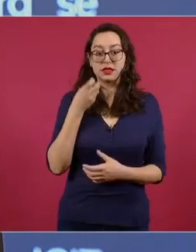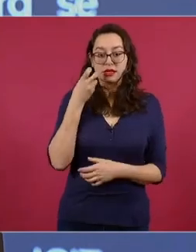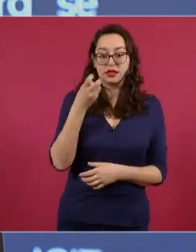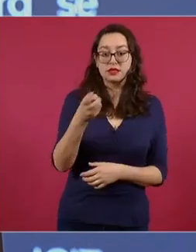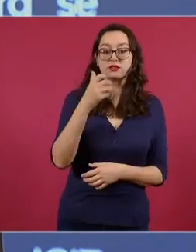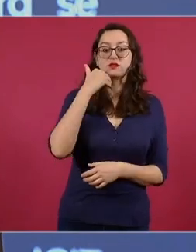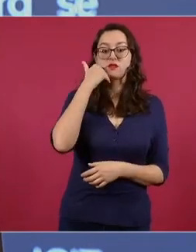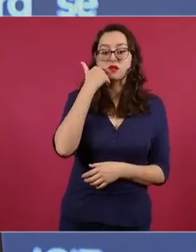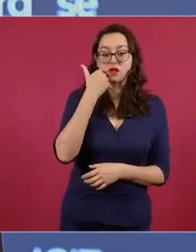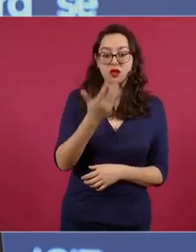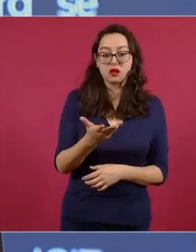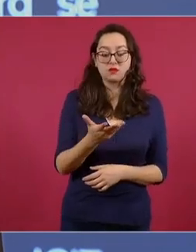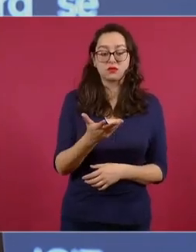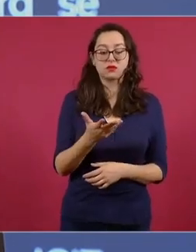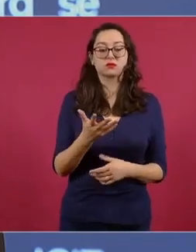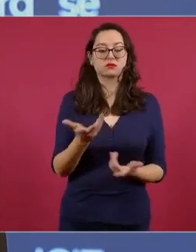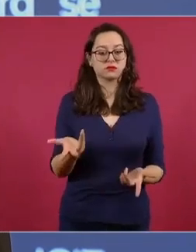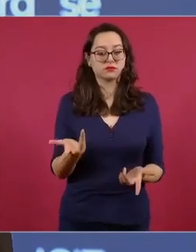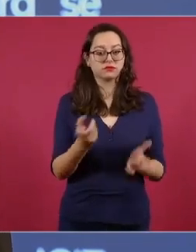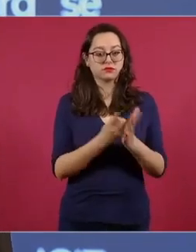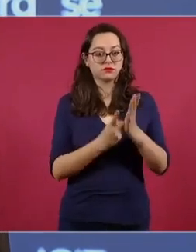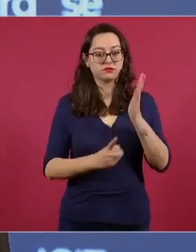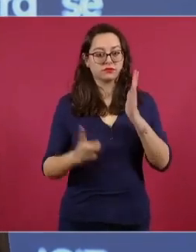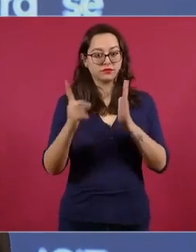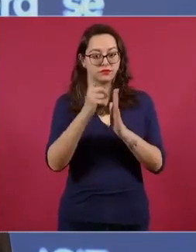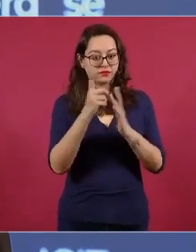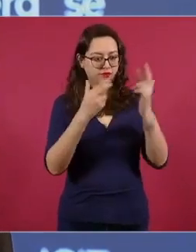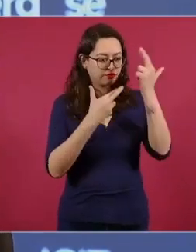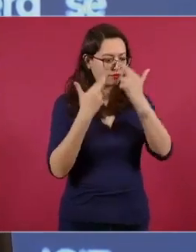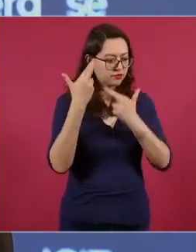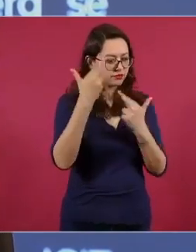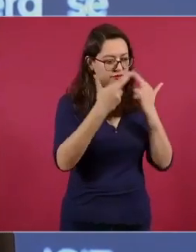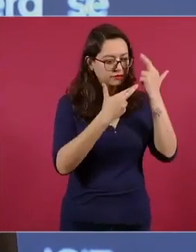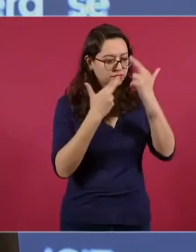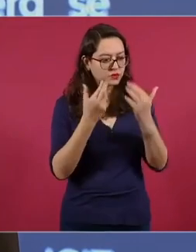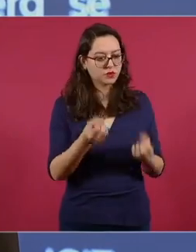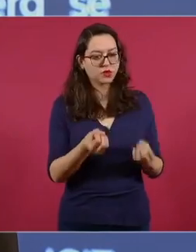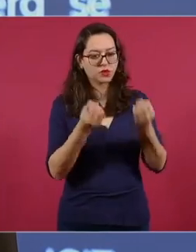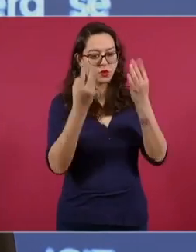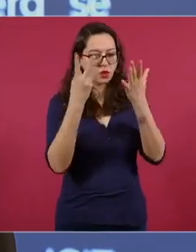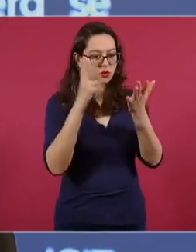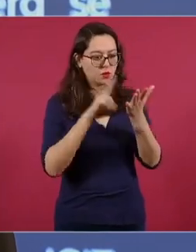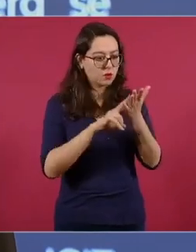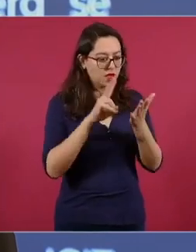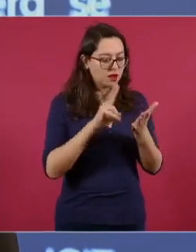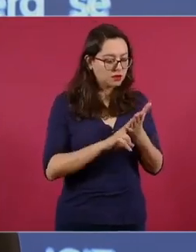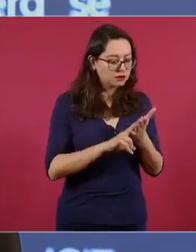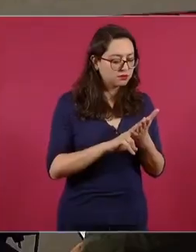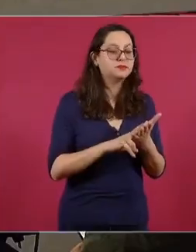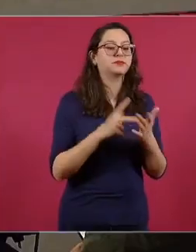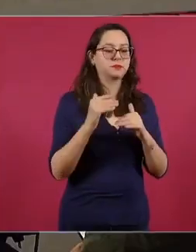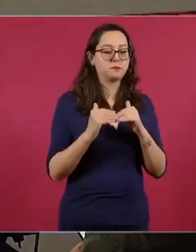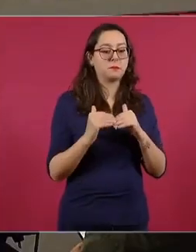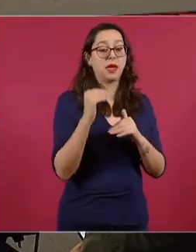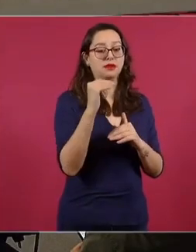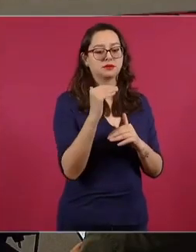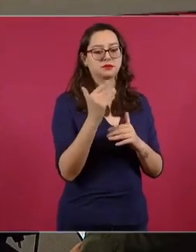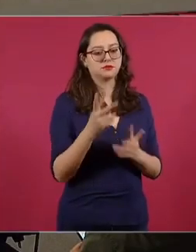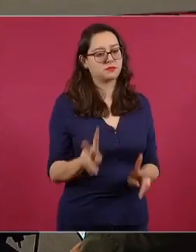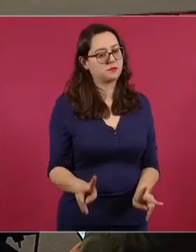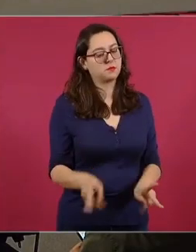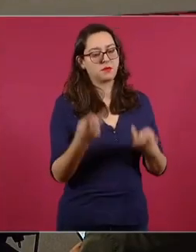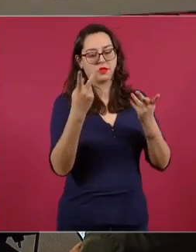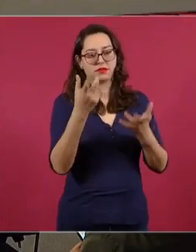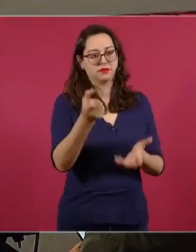a hacer el avalúo y venderlo siempre por arriba del avalúo, siempre, por norma. Y uno que